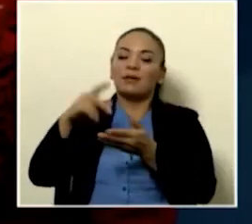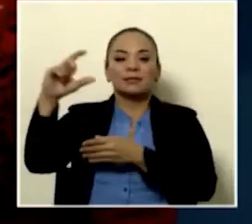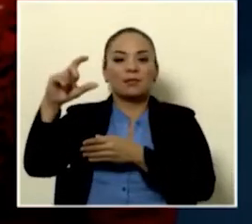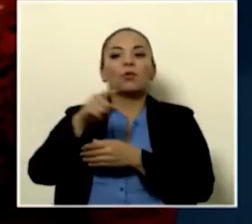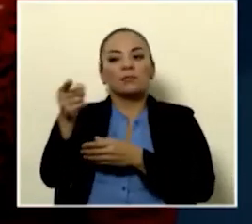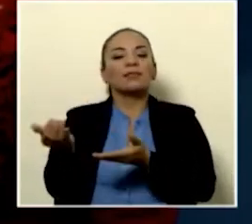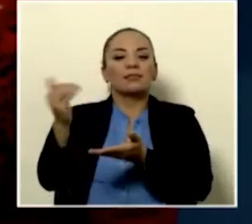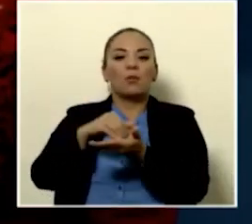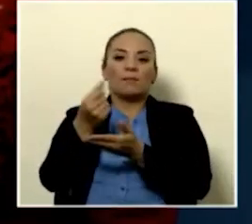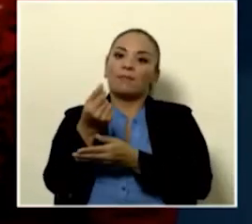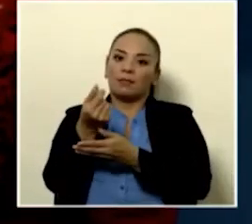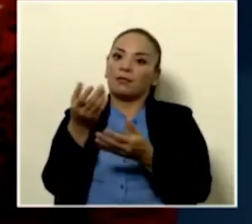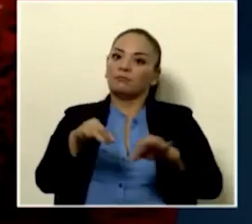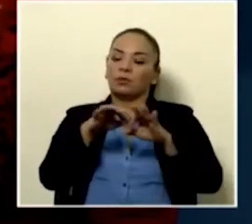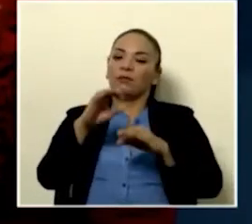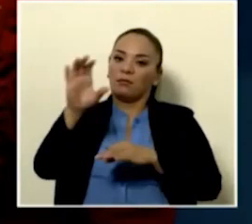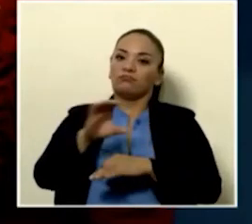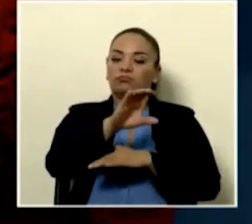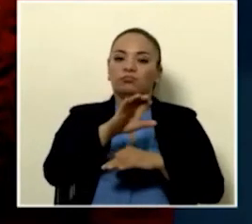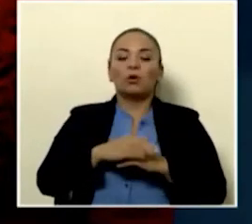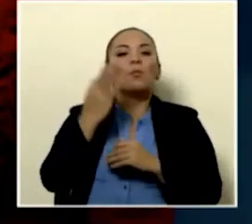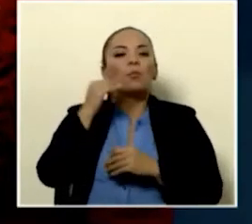tener una devolución importante porque el